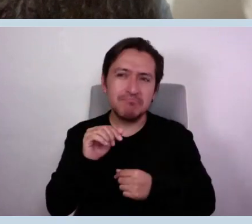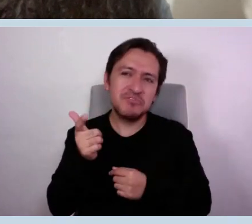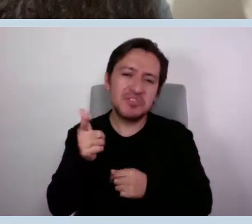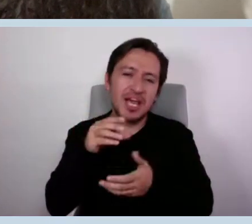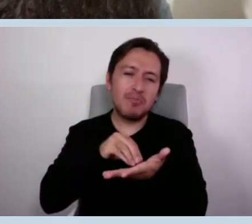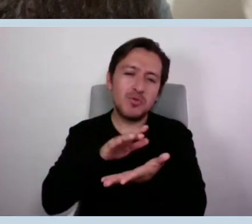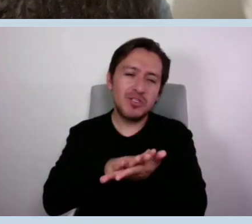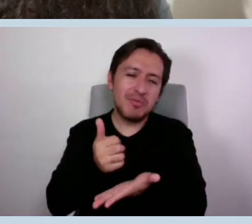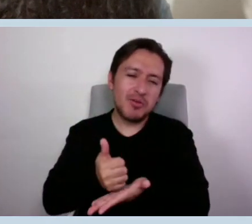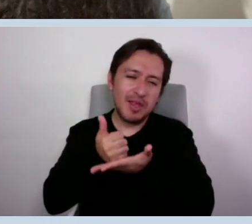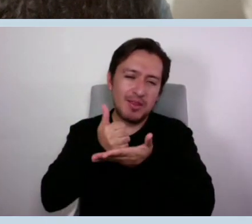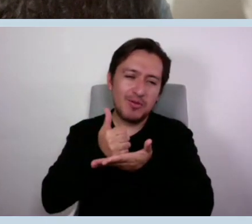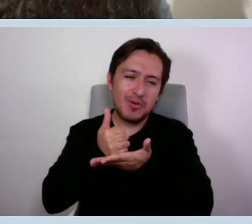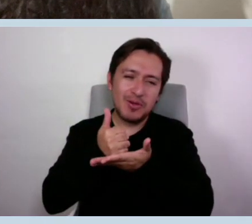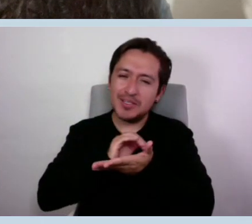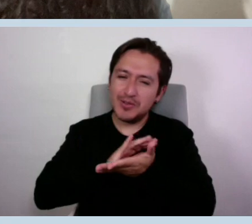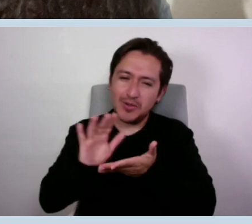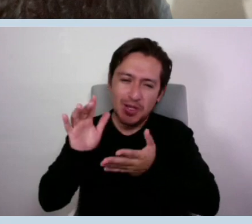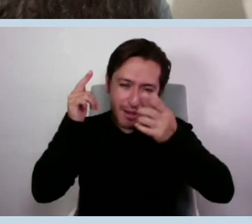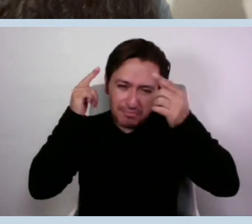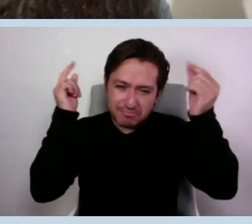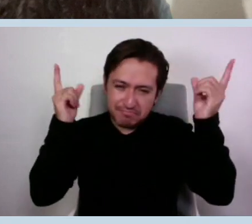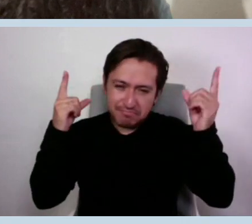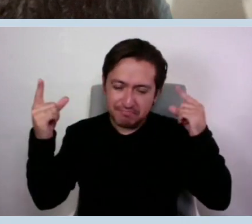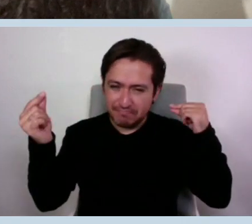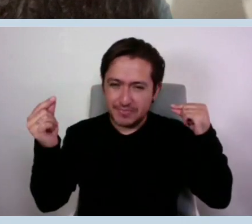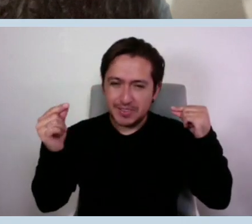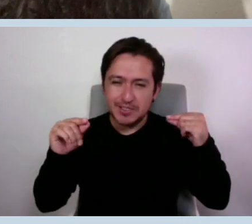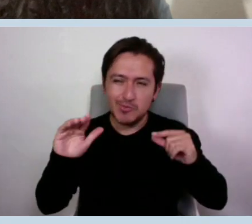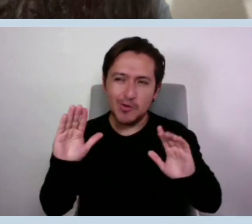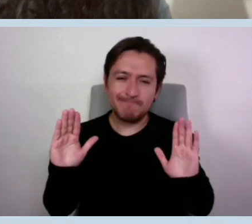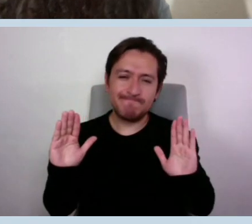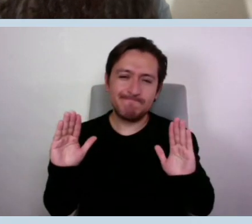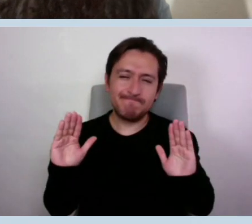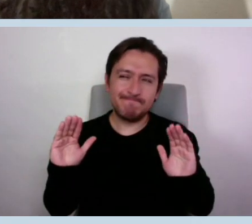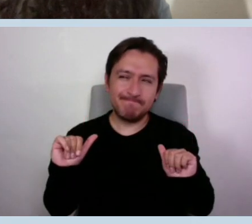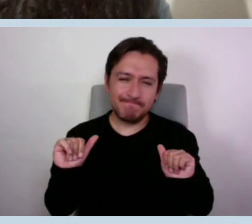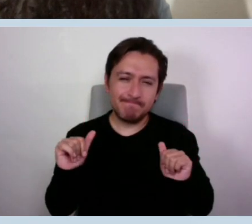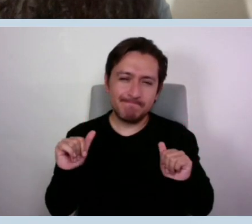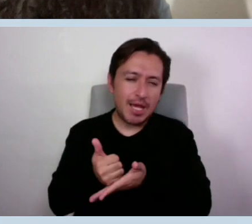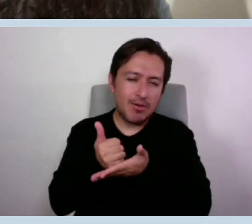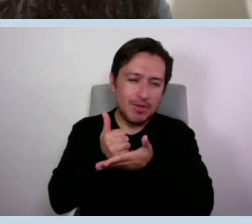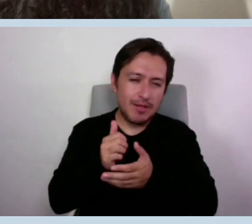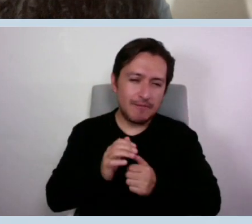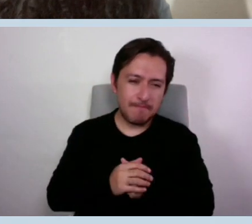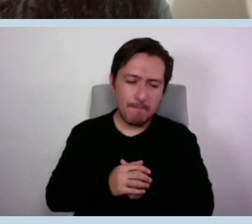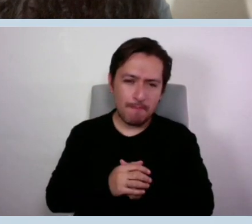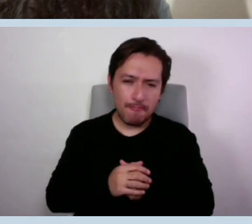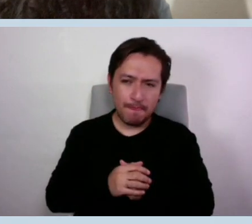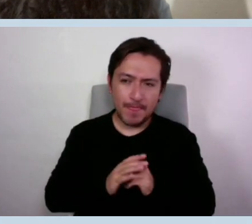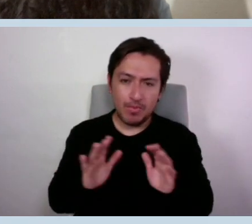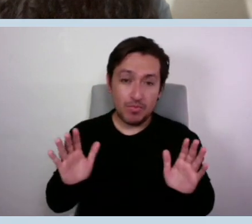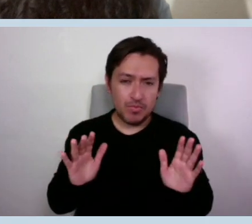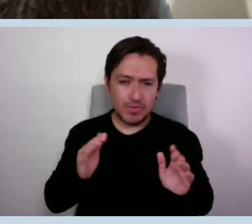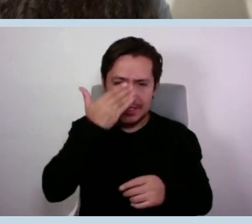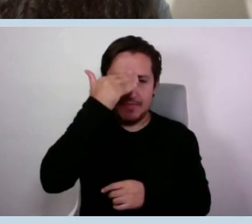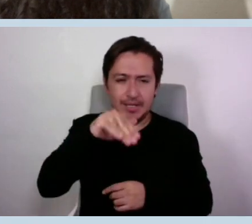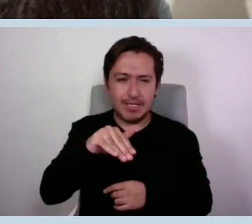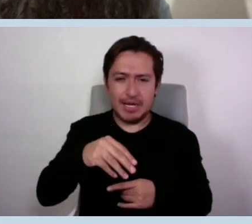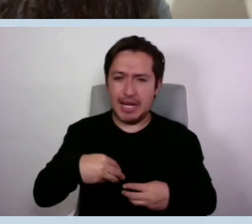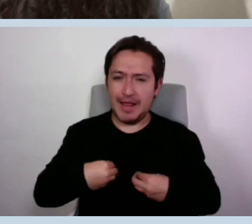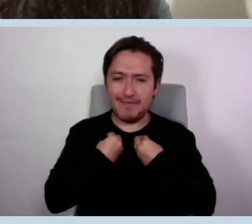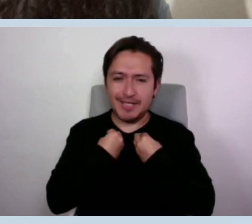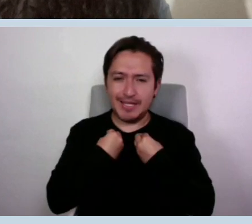e en el sentido de saber que la vida No termina en la universidad